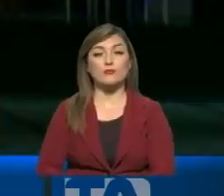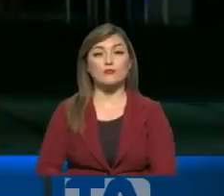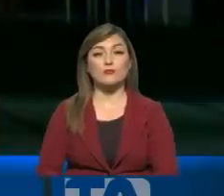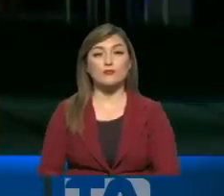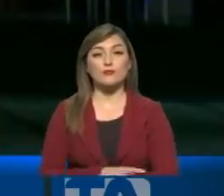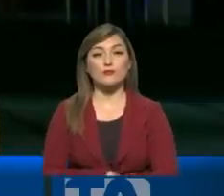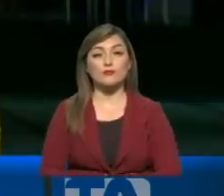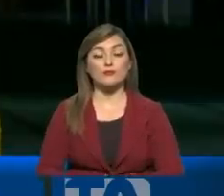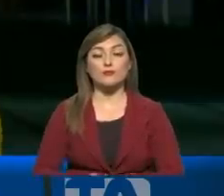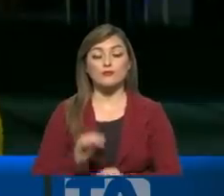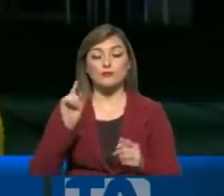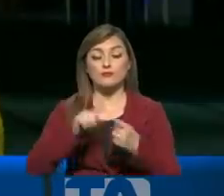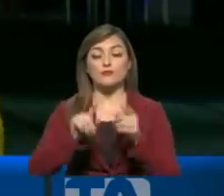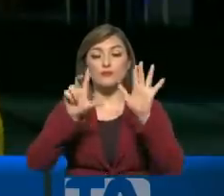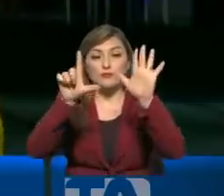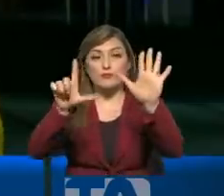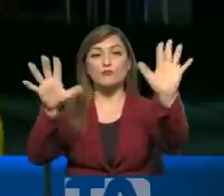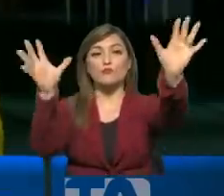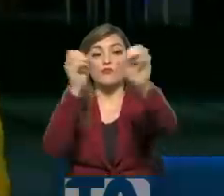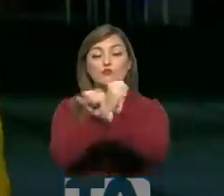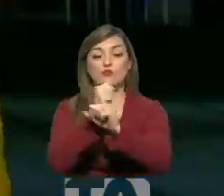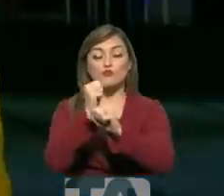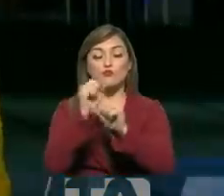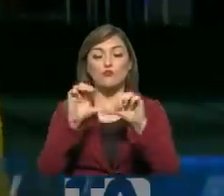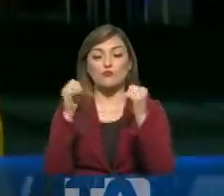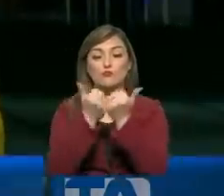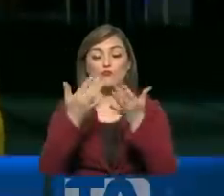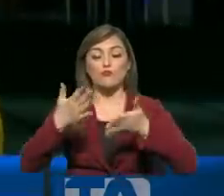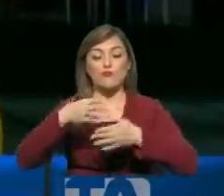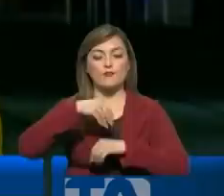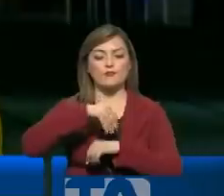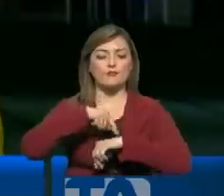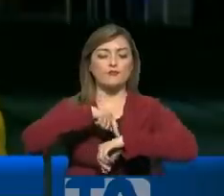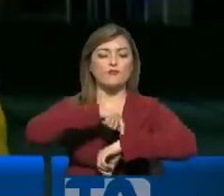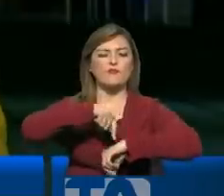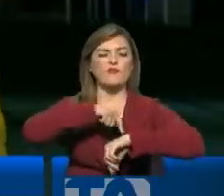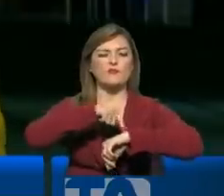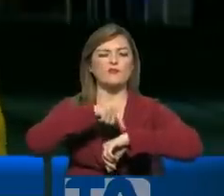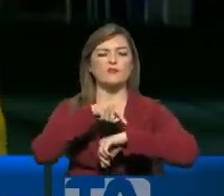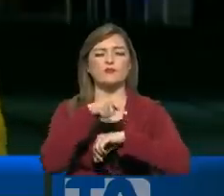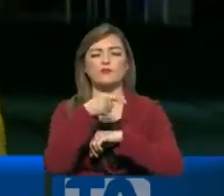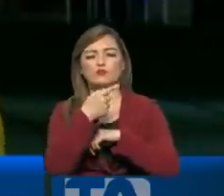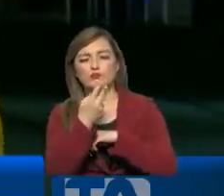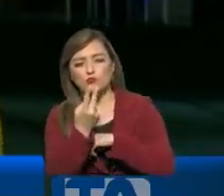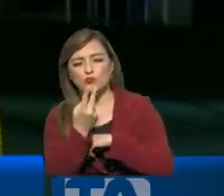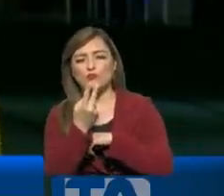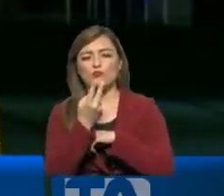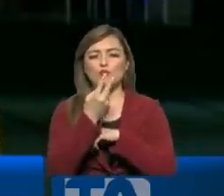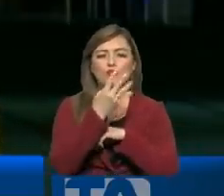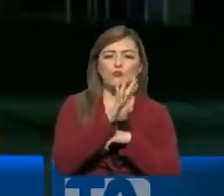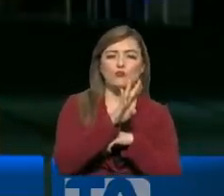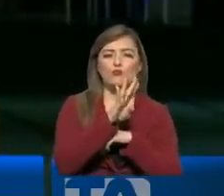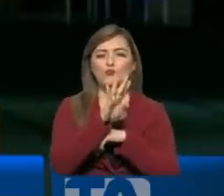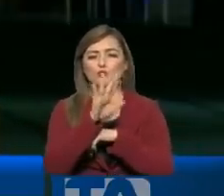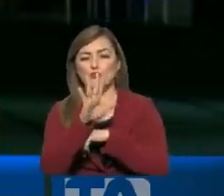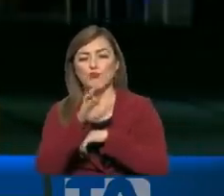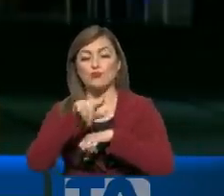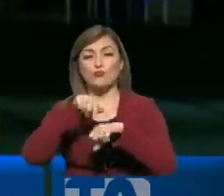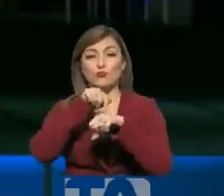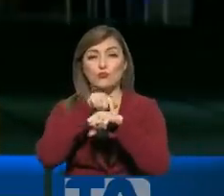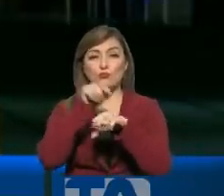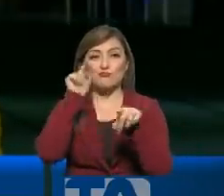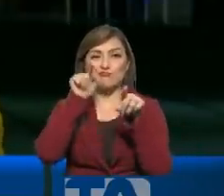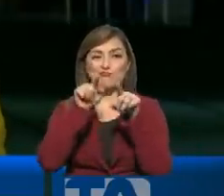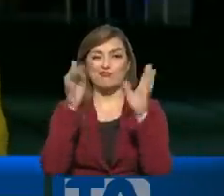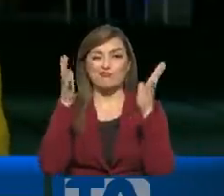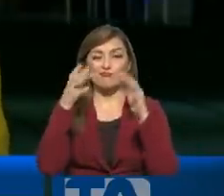todo este tiempo, los legisladores tuvieron 2 recesos de aproximadamente unas 4 a 5 horas, en los cuales, pues como sabemos, no